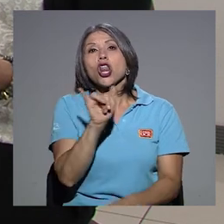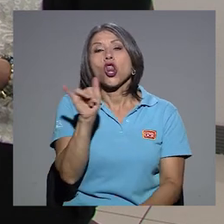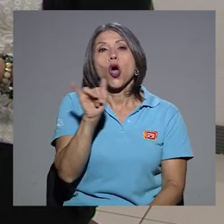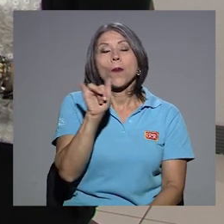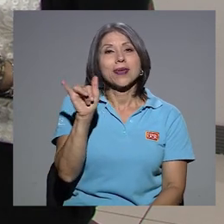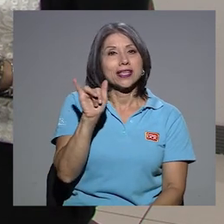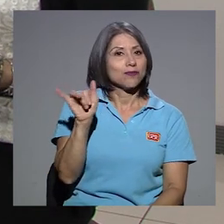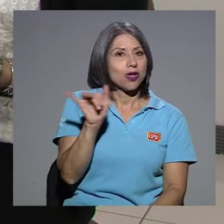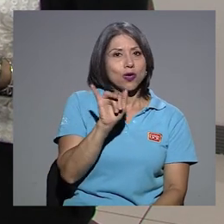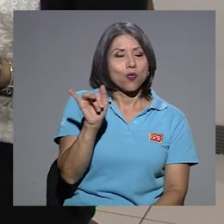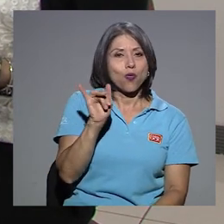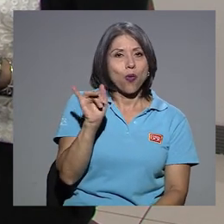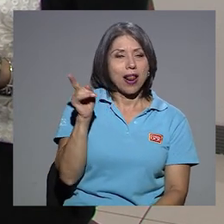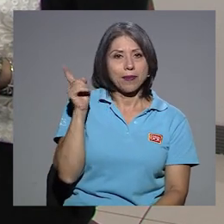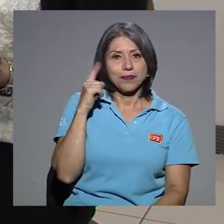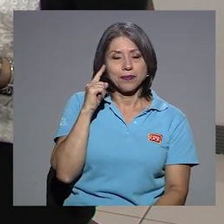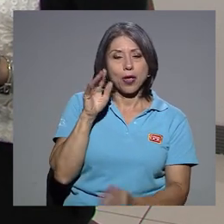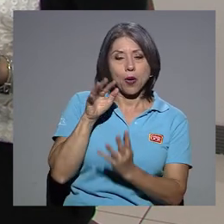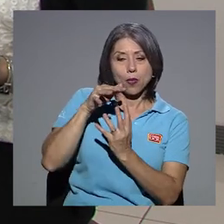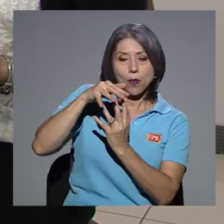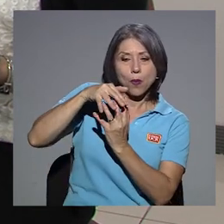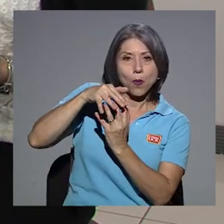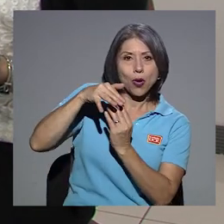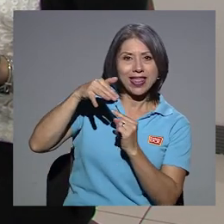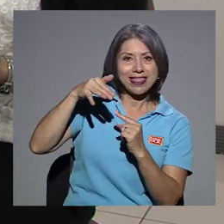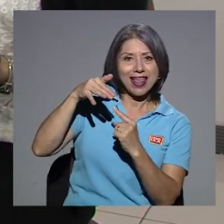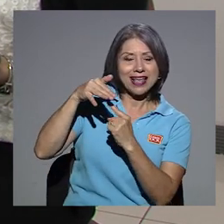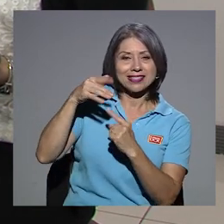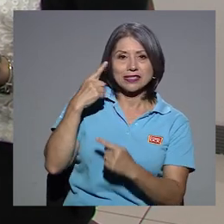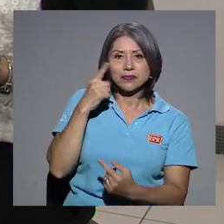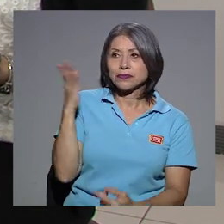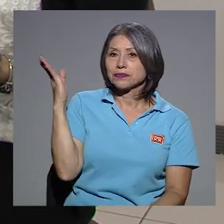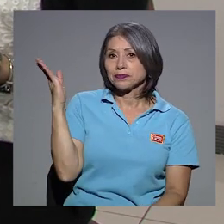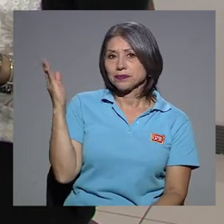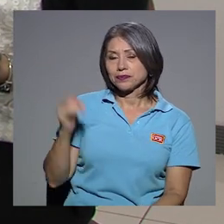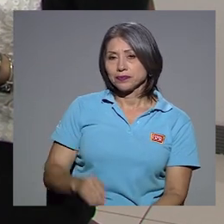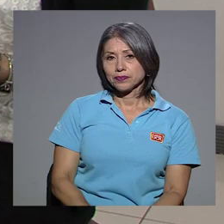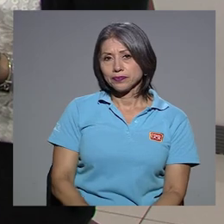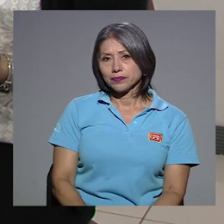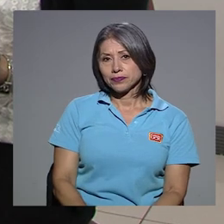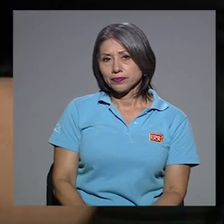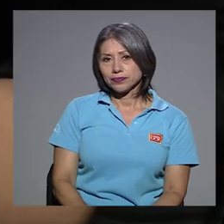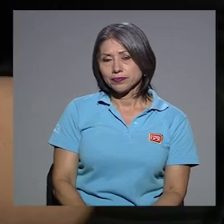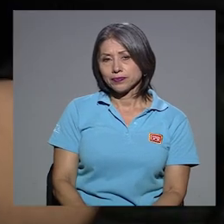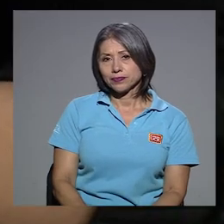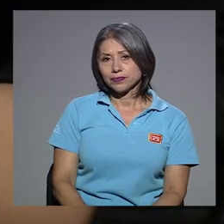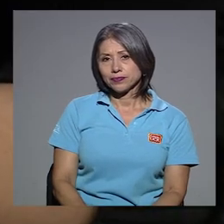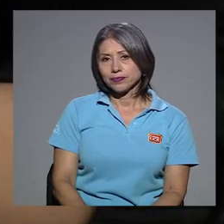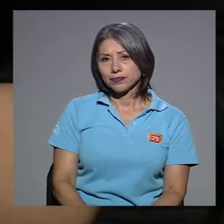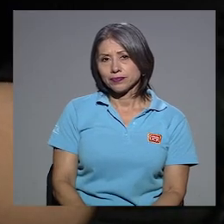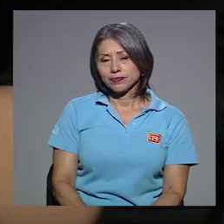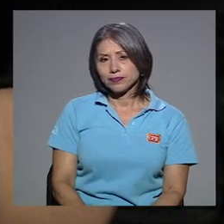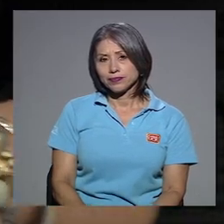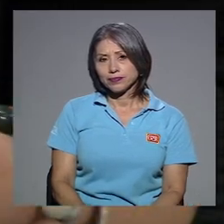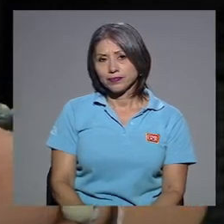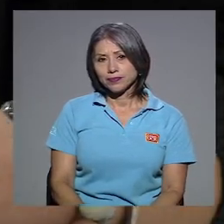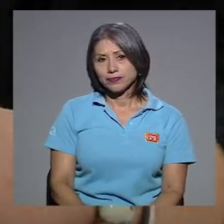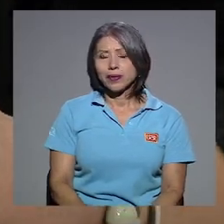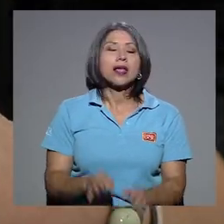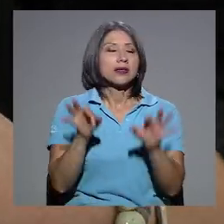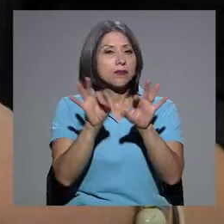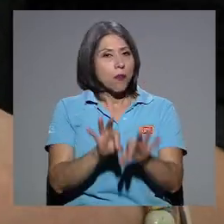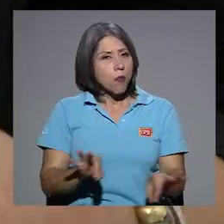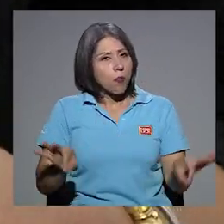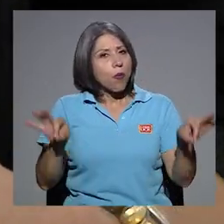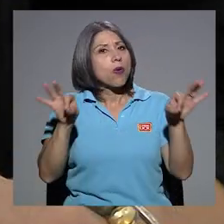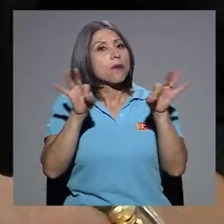detrás, lo mismo arriba, ¿verdad? Esa es la idea. Siempre ángulo de 45 grados hacia la encía y barro. Ok. Es